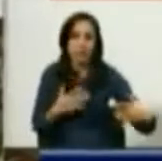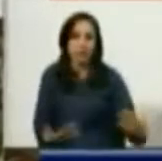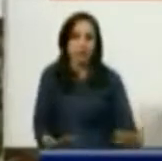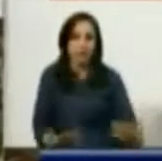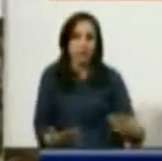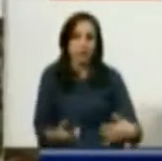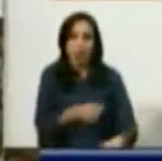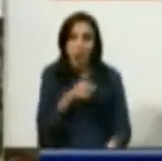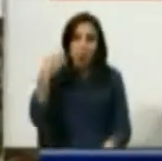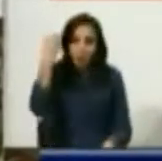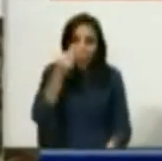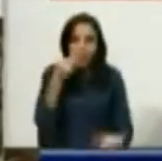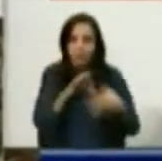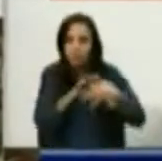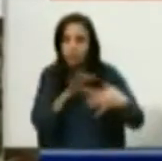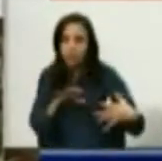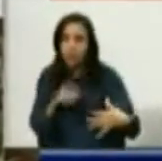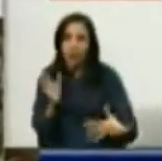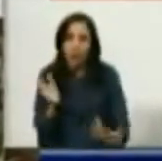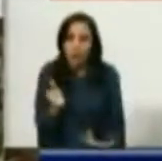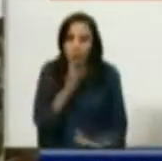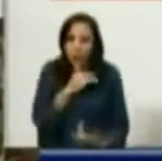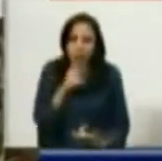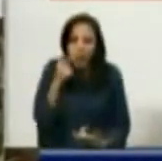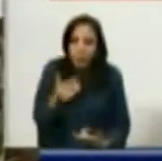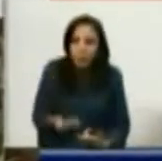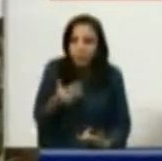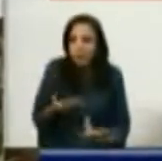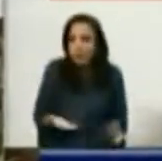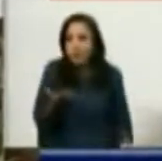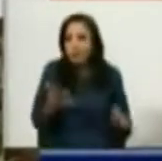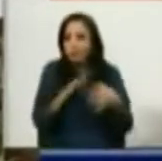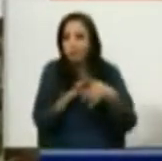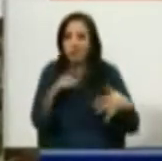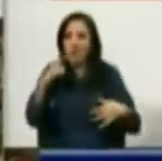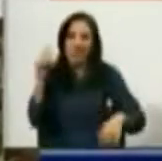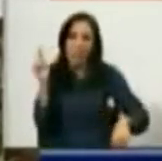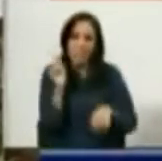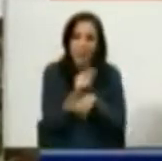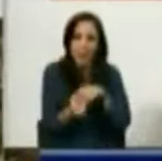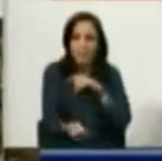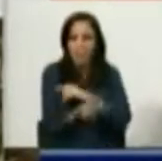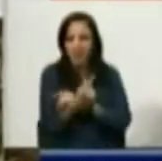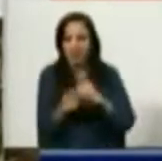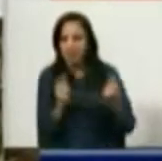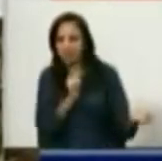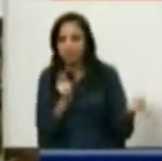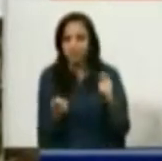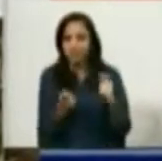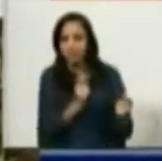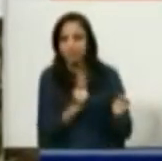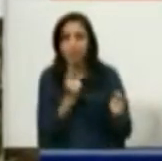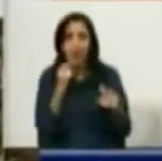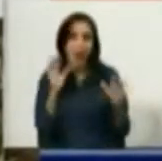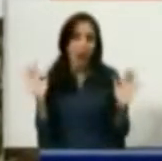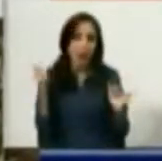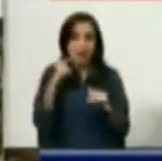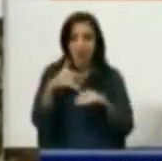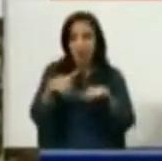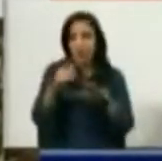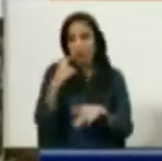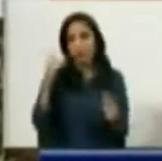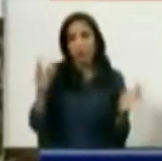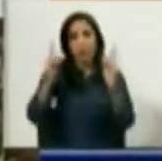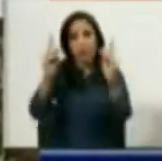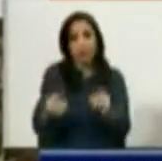crea que la unidad no es importante porque es más importante criticarnos entre nosotros que le vaya bien